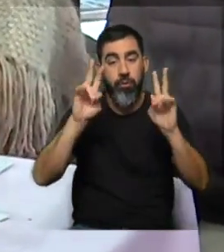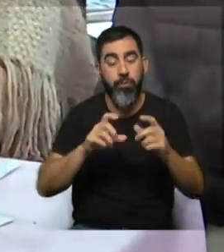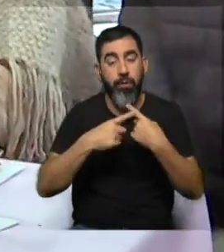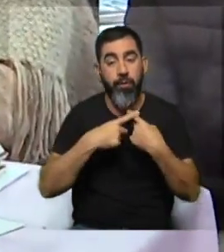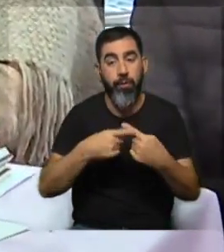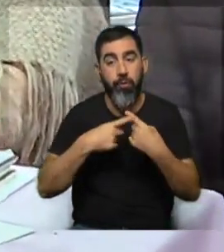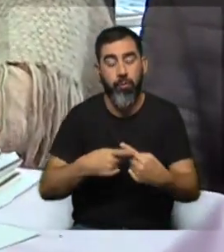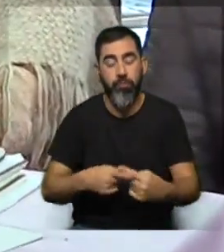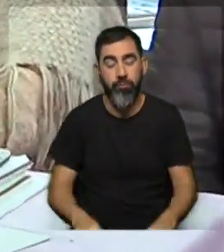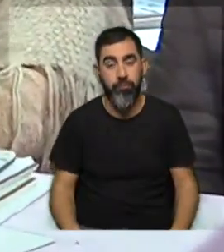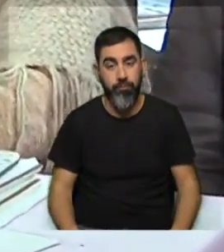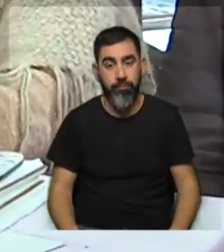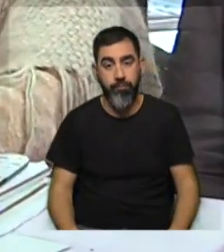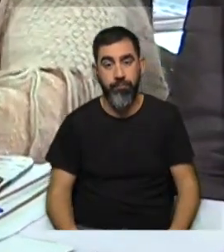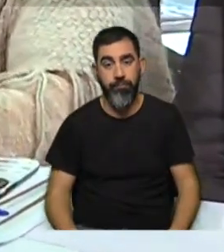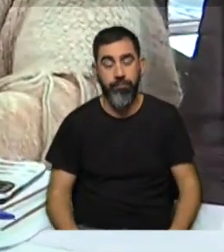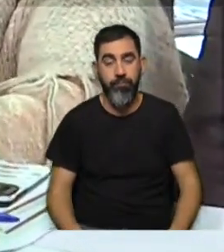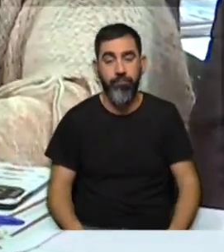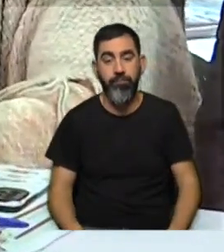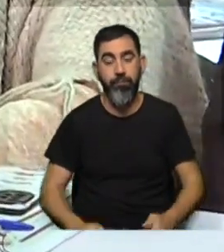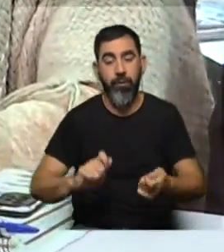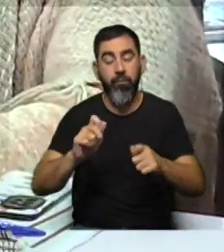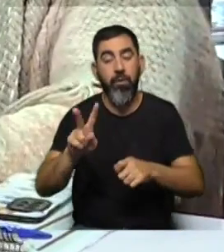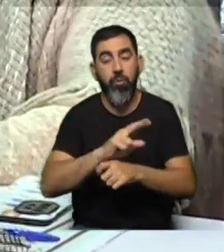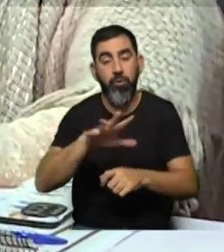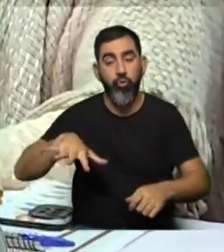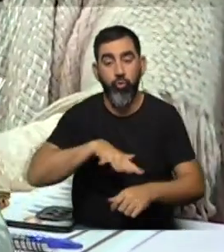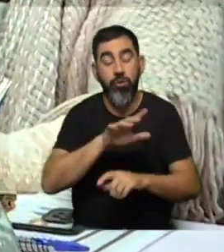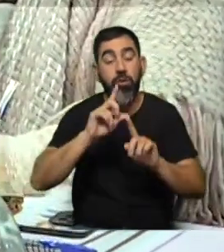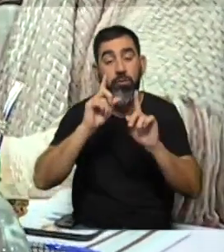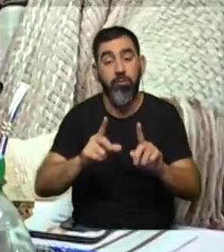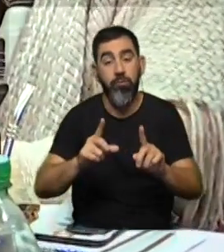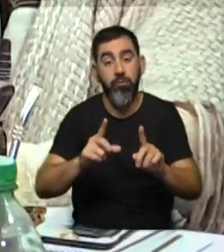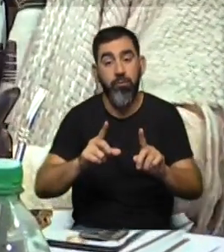trataron en la jornada de hoy la reforma de la seguridad social